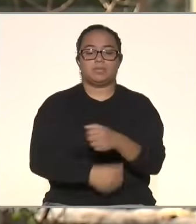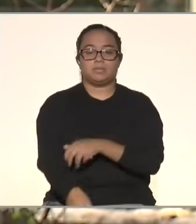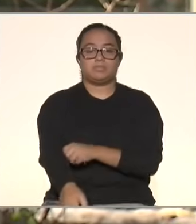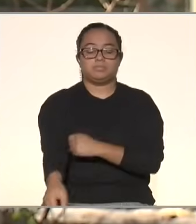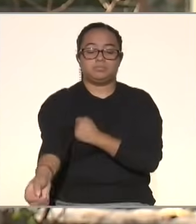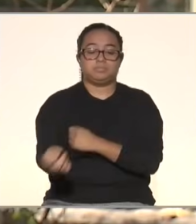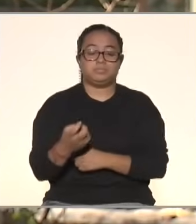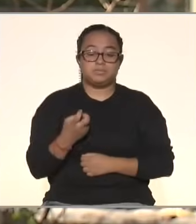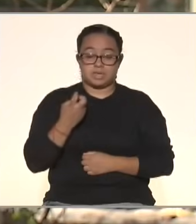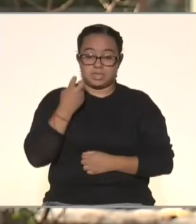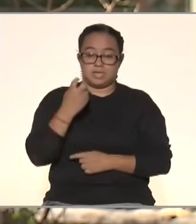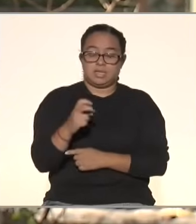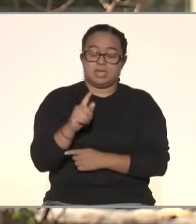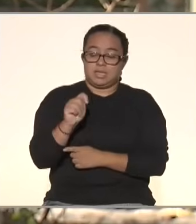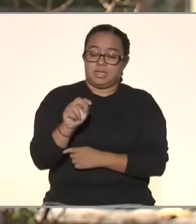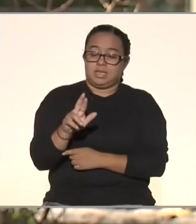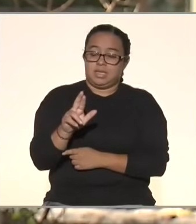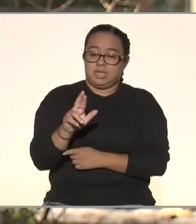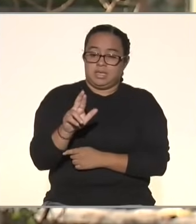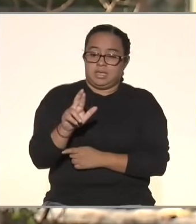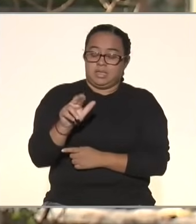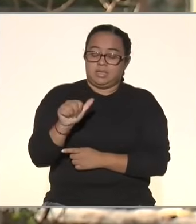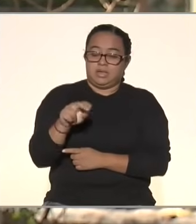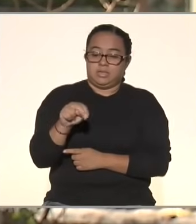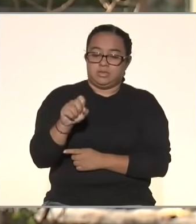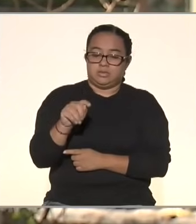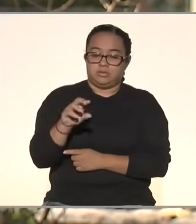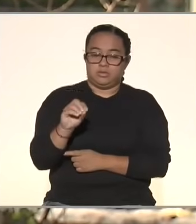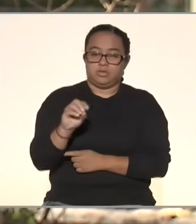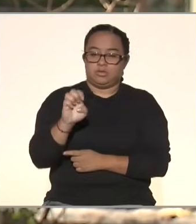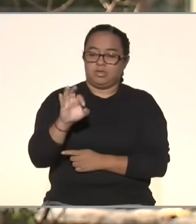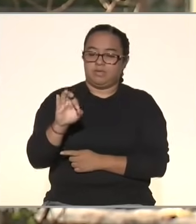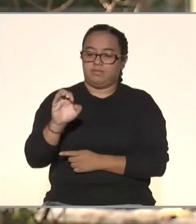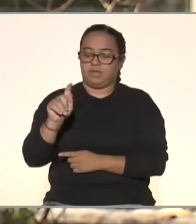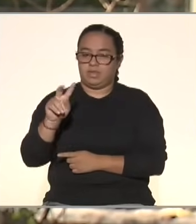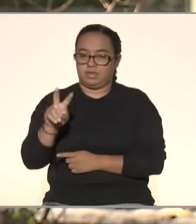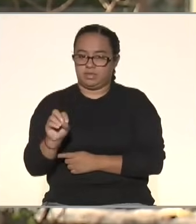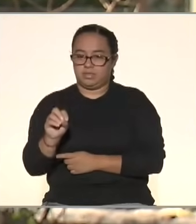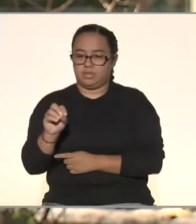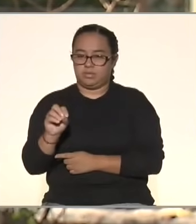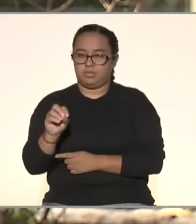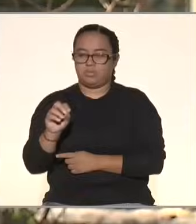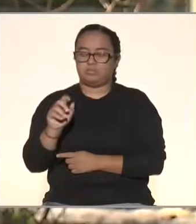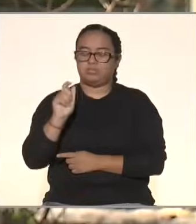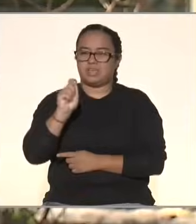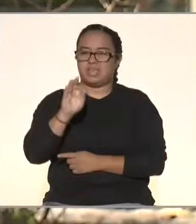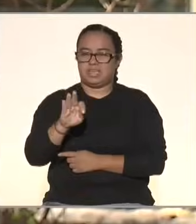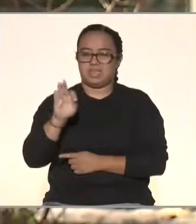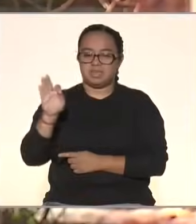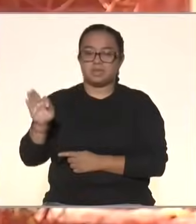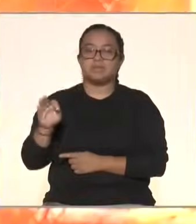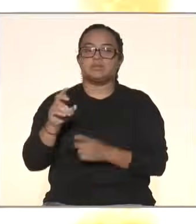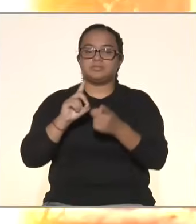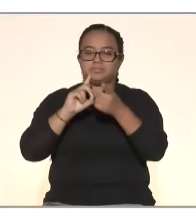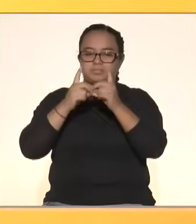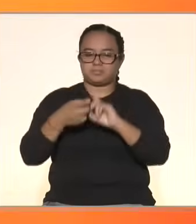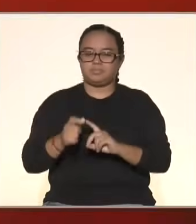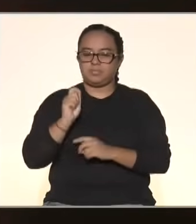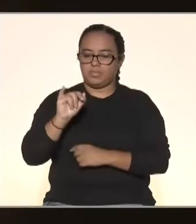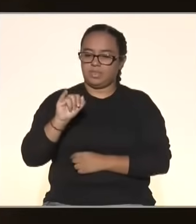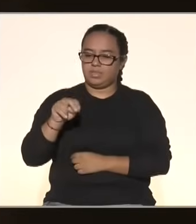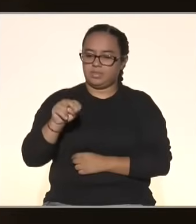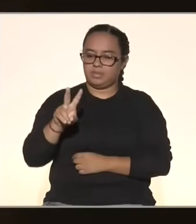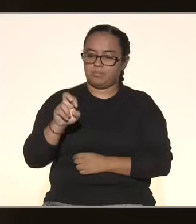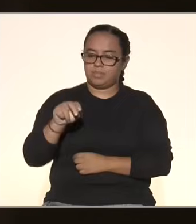El trastorno afectivo estacionario básicamente se presenta en etapas invernales, de hecho también se le llama depresión invernal,